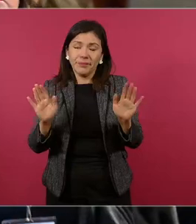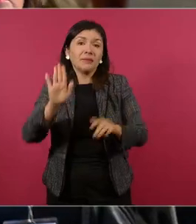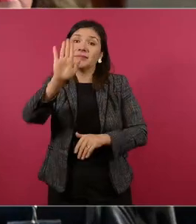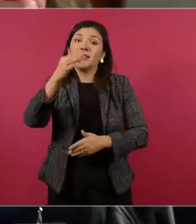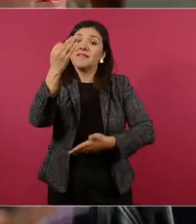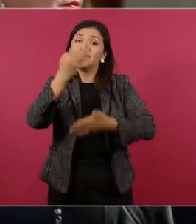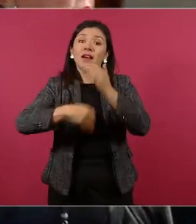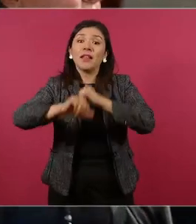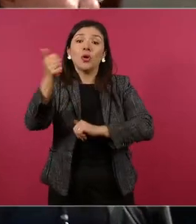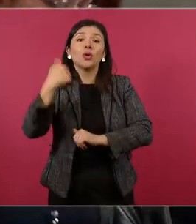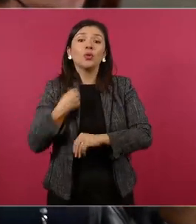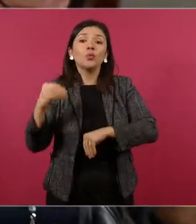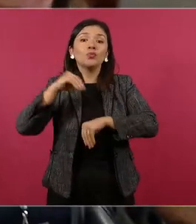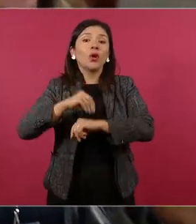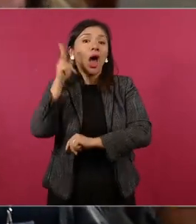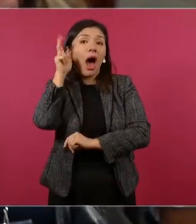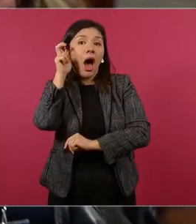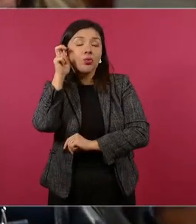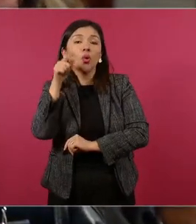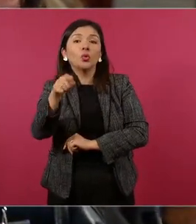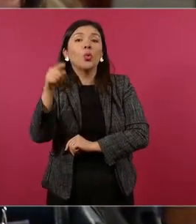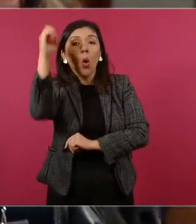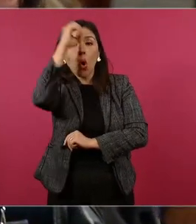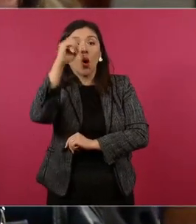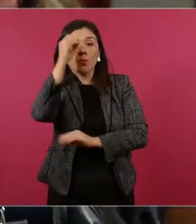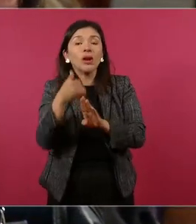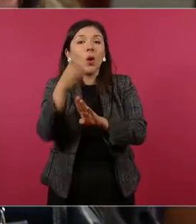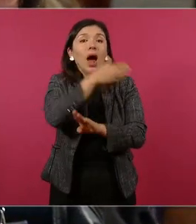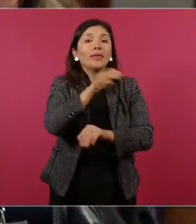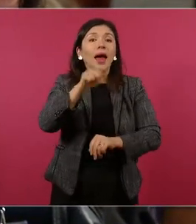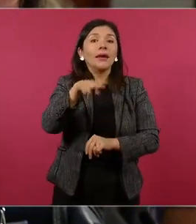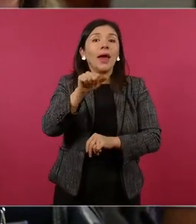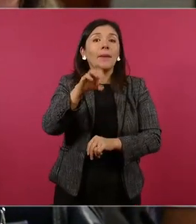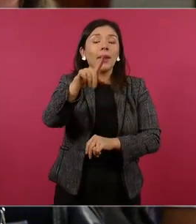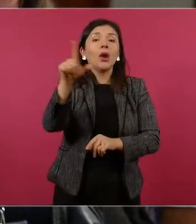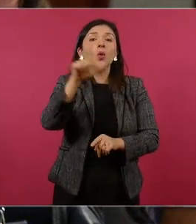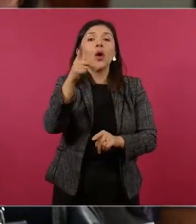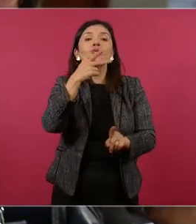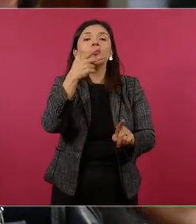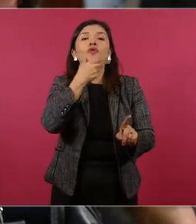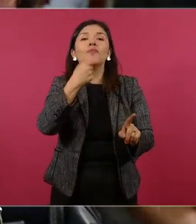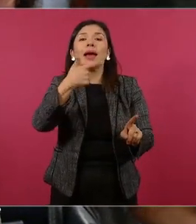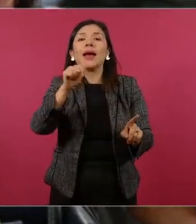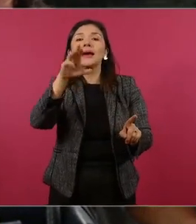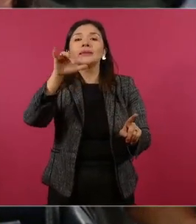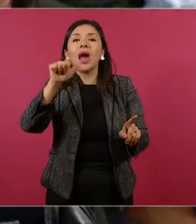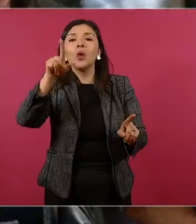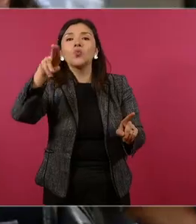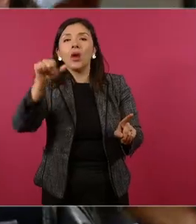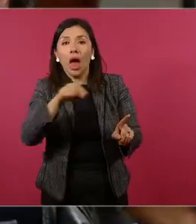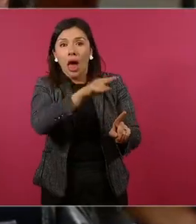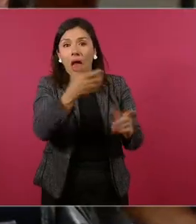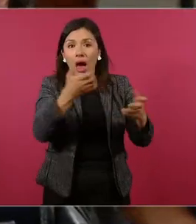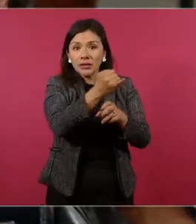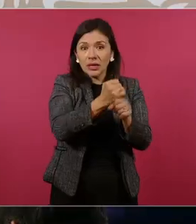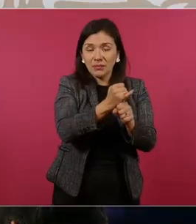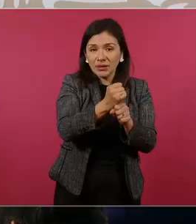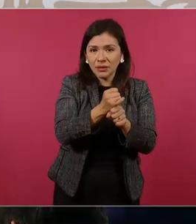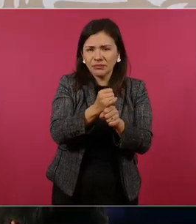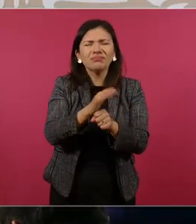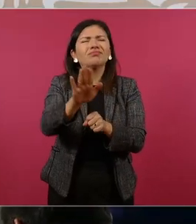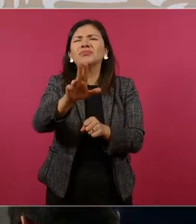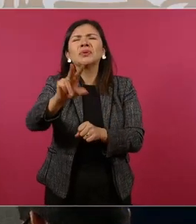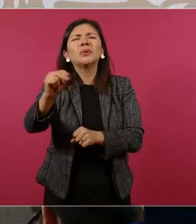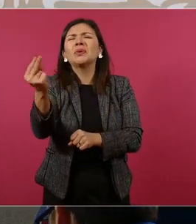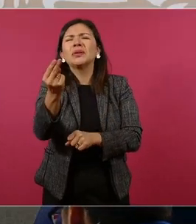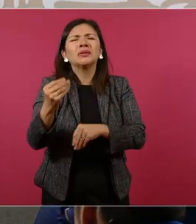que poner un audio de lo que usted opinaba de Anabel cuando García Luna cuando ella invesa no pero no hace falta que lo